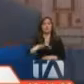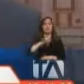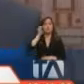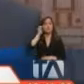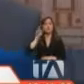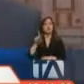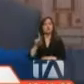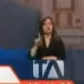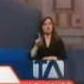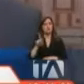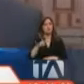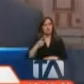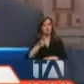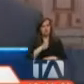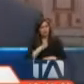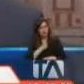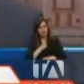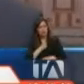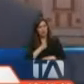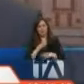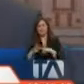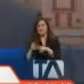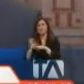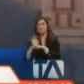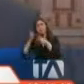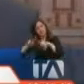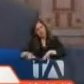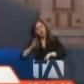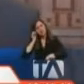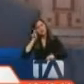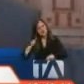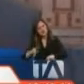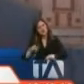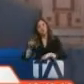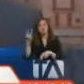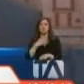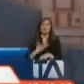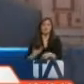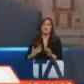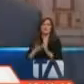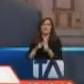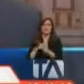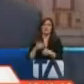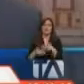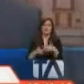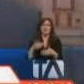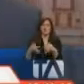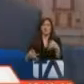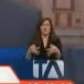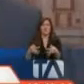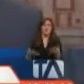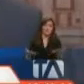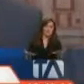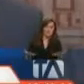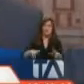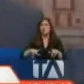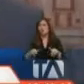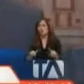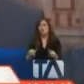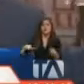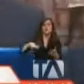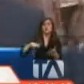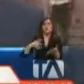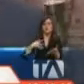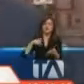que consideramos que hoy ya la situación del vicepresidente ha trascendido los límites aceptables y